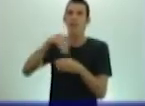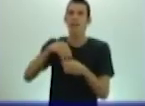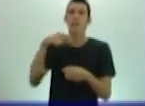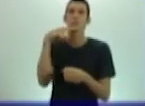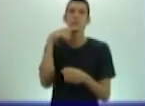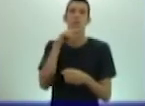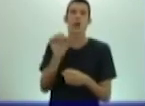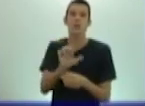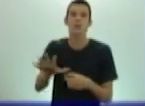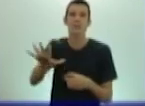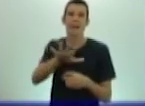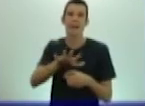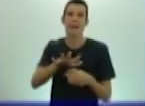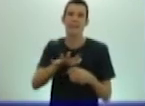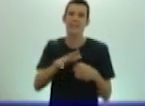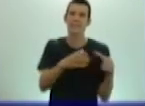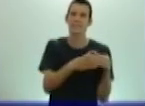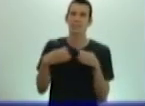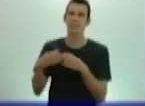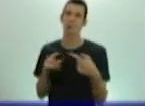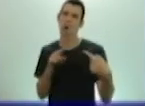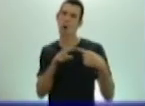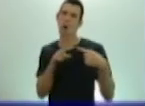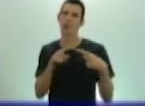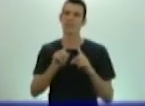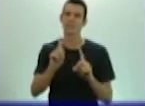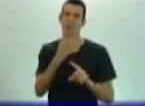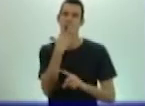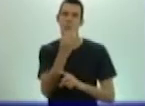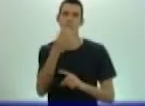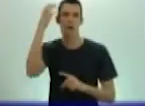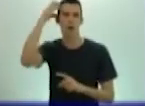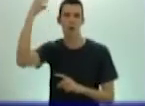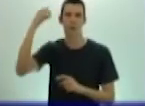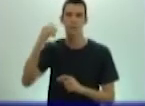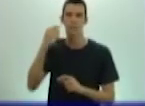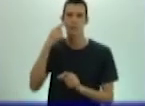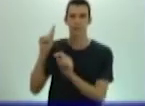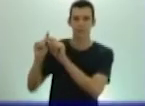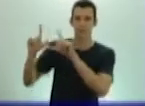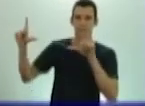diapo, y pueden ver también el libro de texto en la página 7, la lámina que aparece, ahí